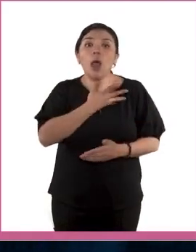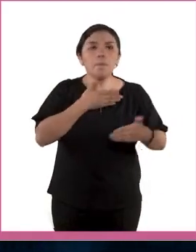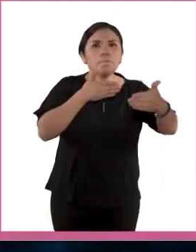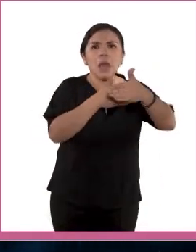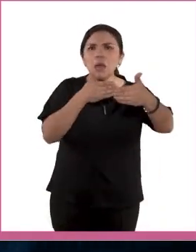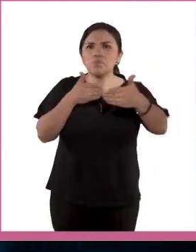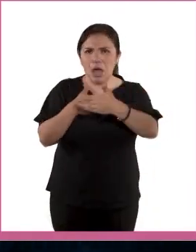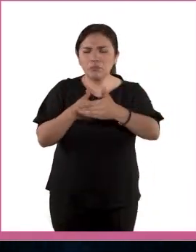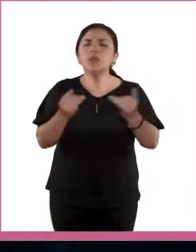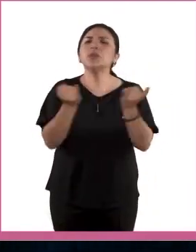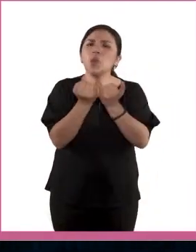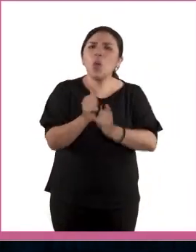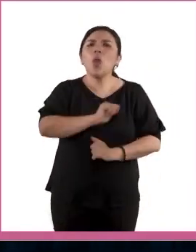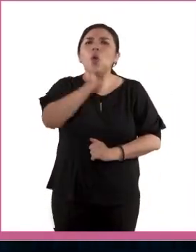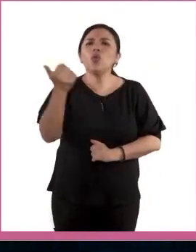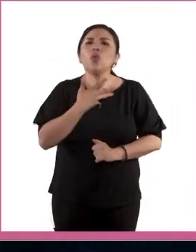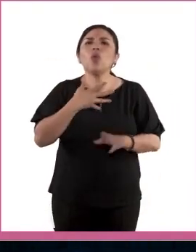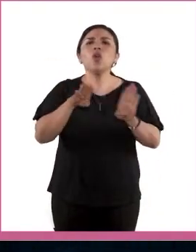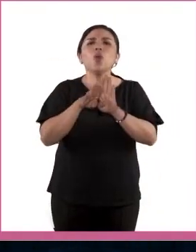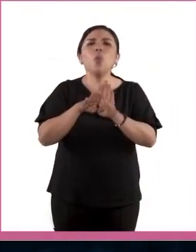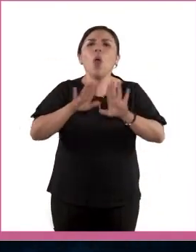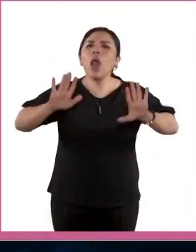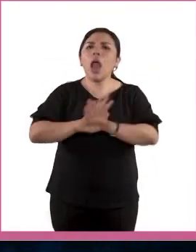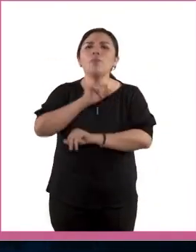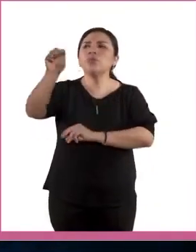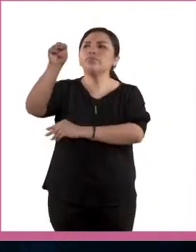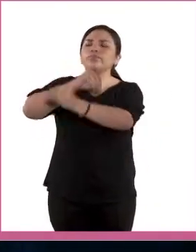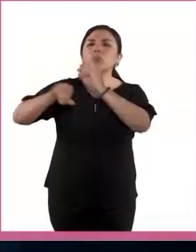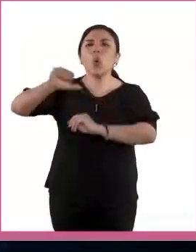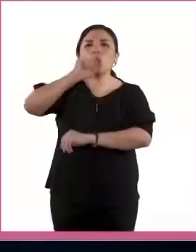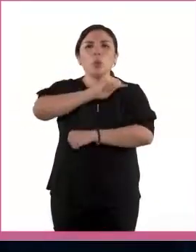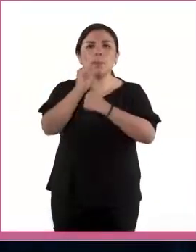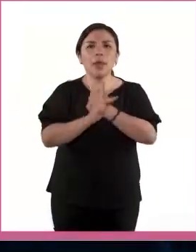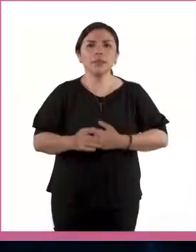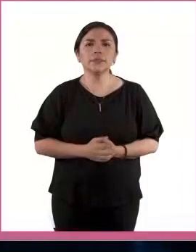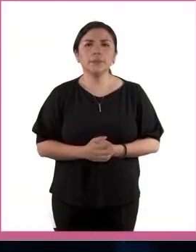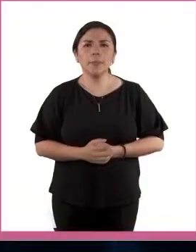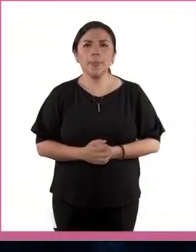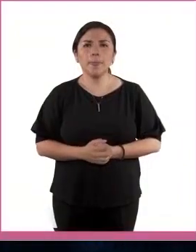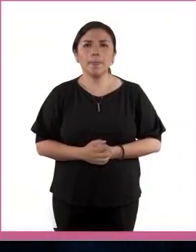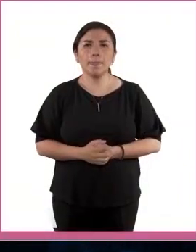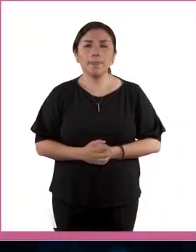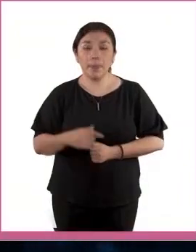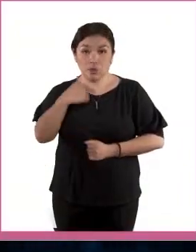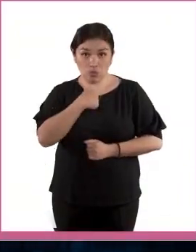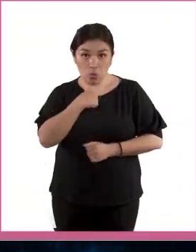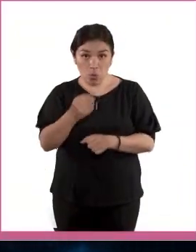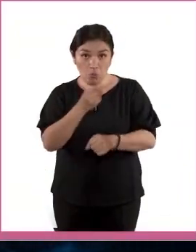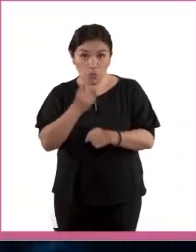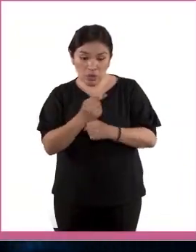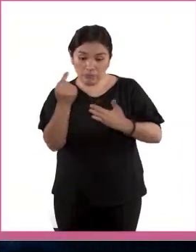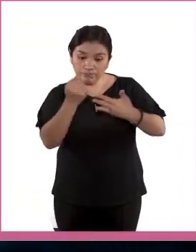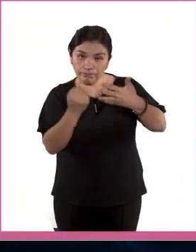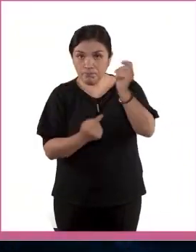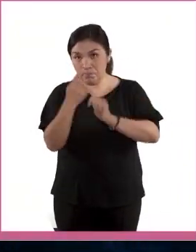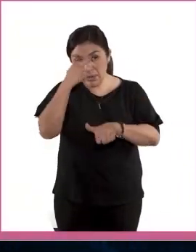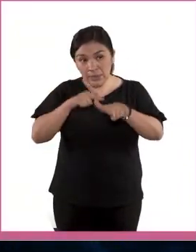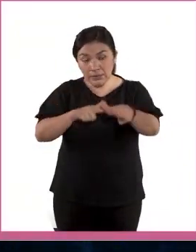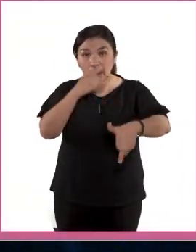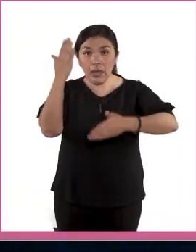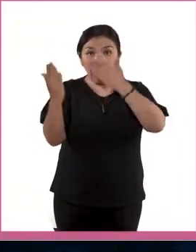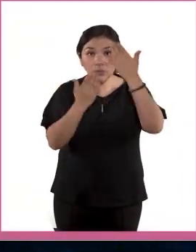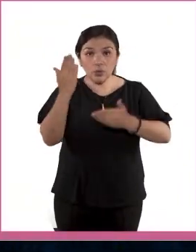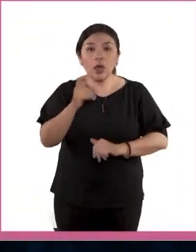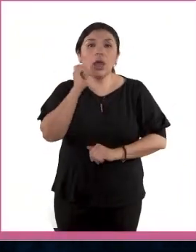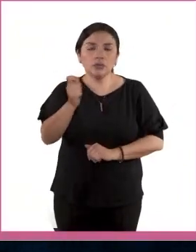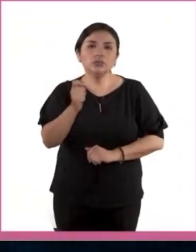tantas limitantes. Y también existen los intercambios a otros países. Yo pienso que mis opciones que tengo ahorita para